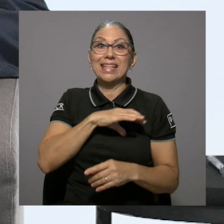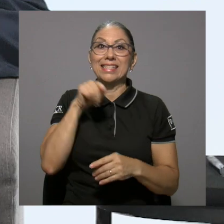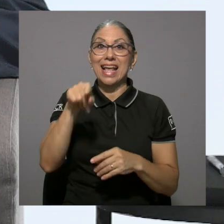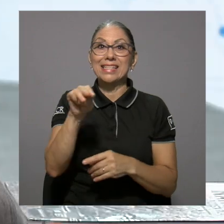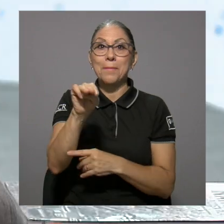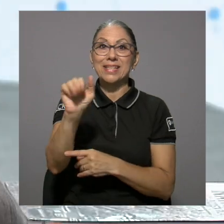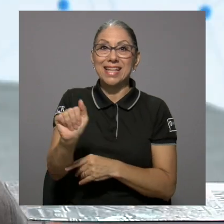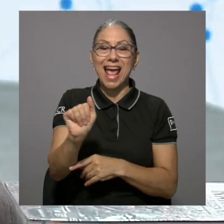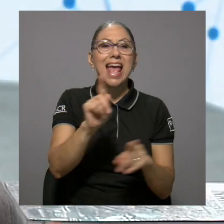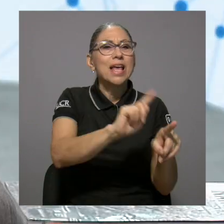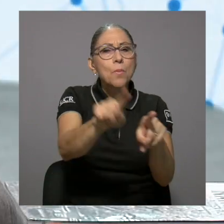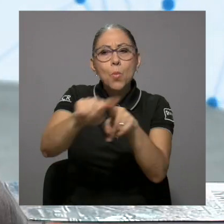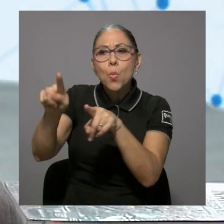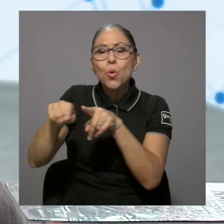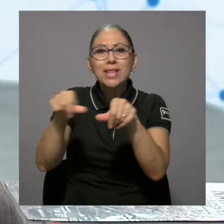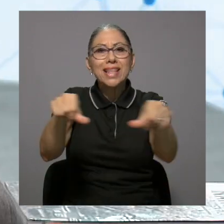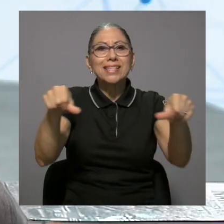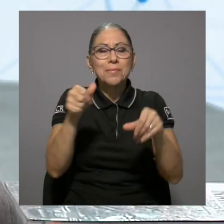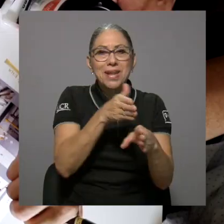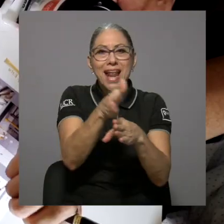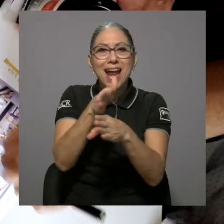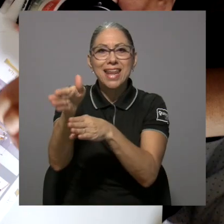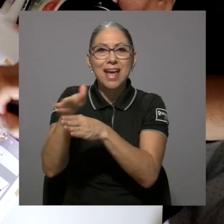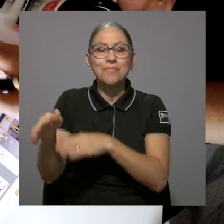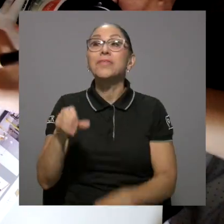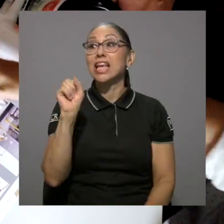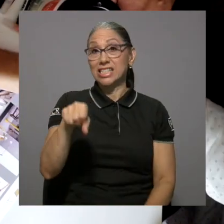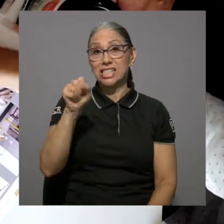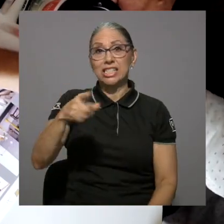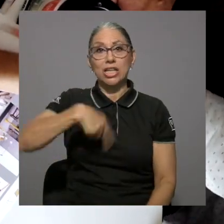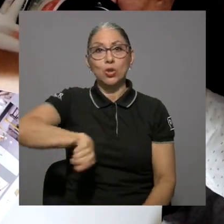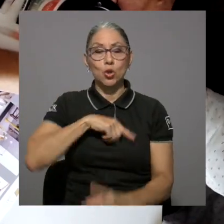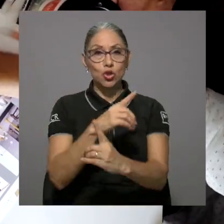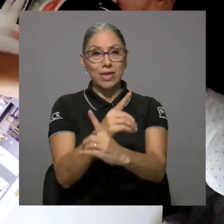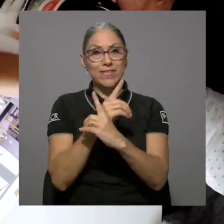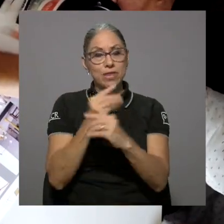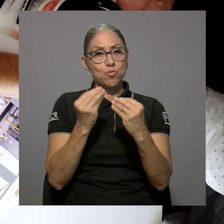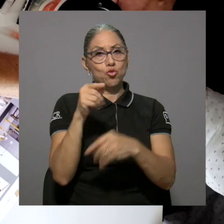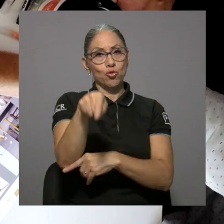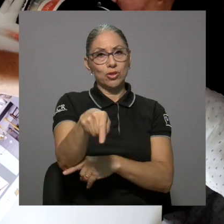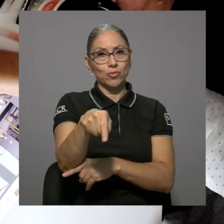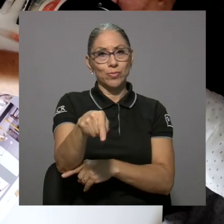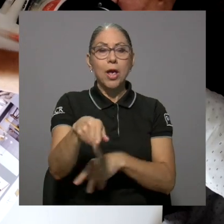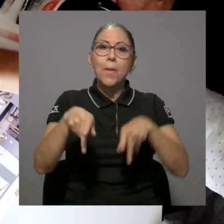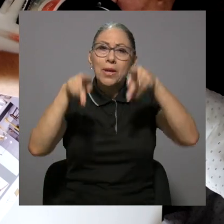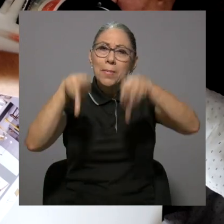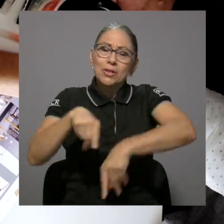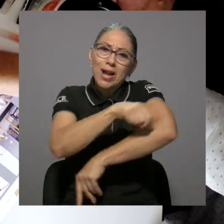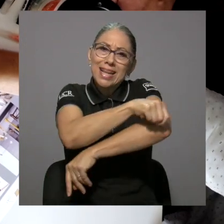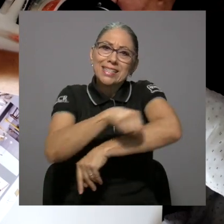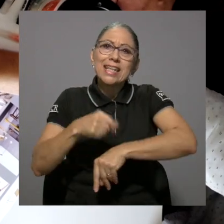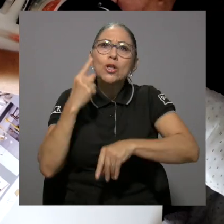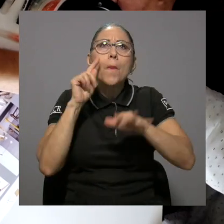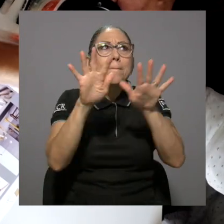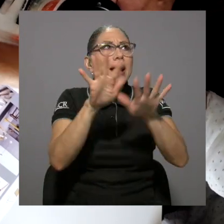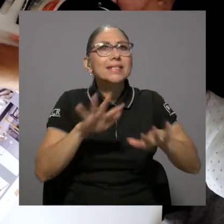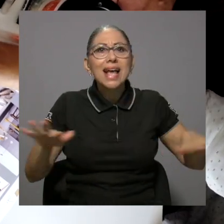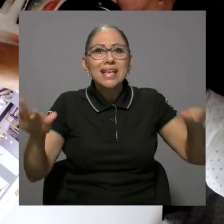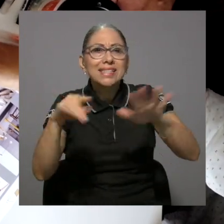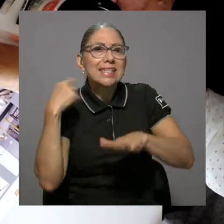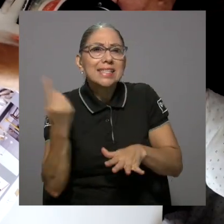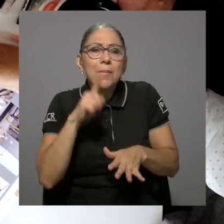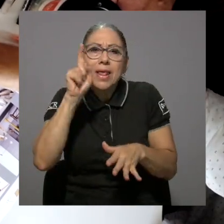Exacto, y eso lo hemos defendido mucho porque realmente el trabajo de un paisajista siempre tiene que ser